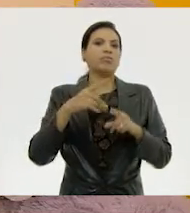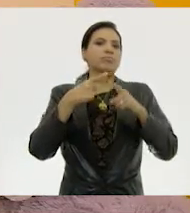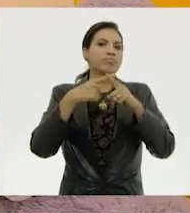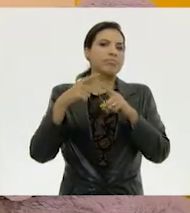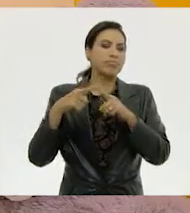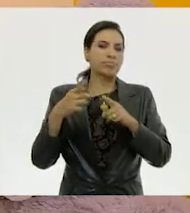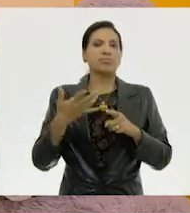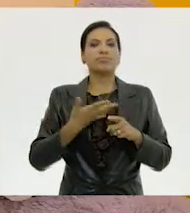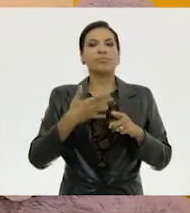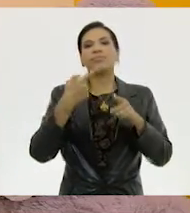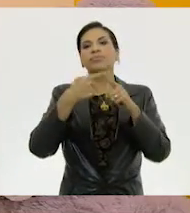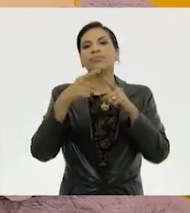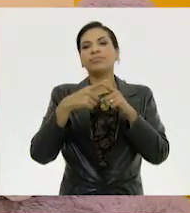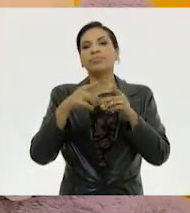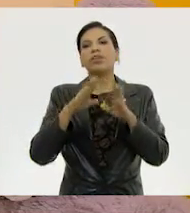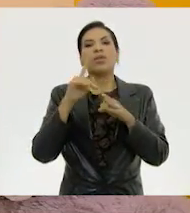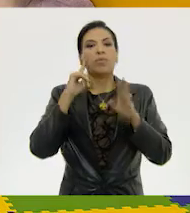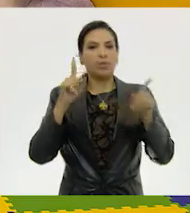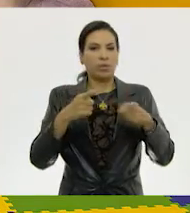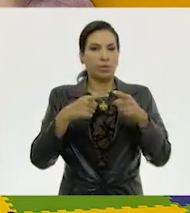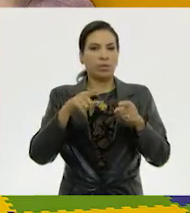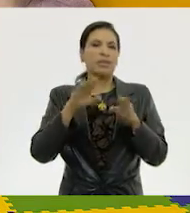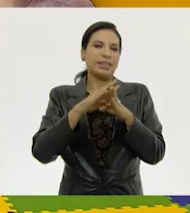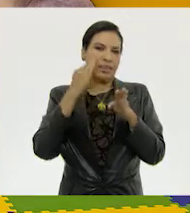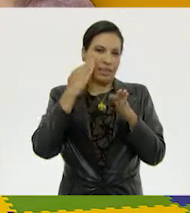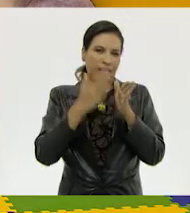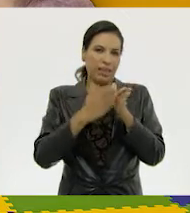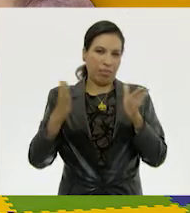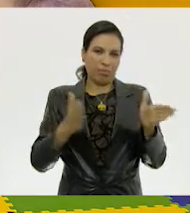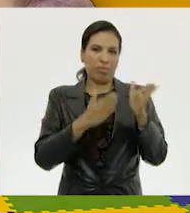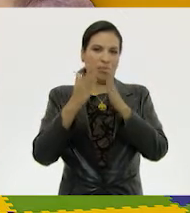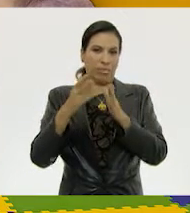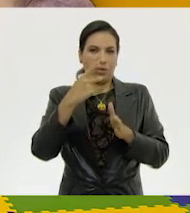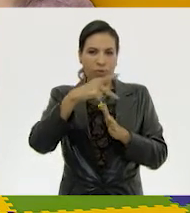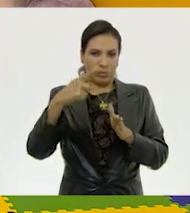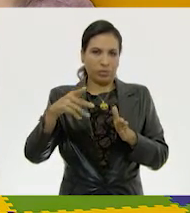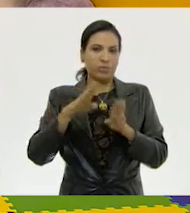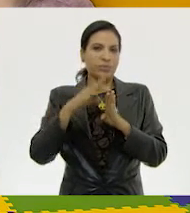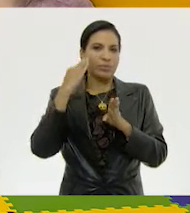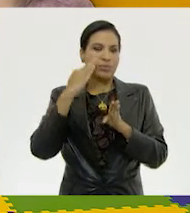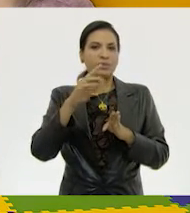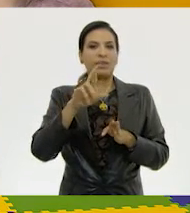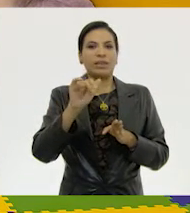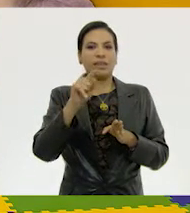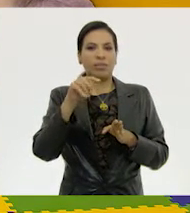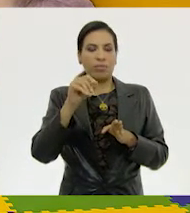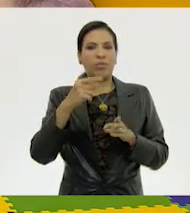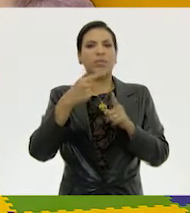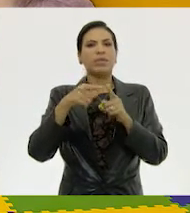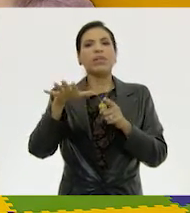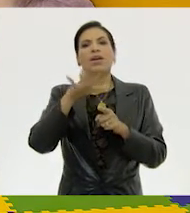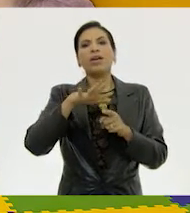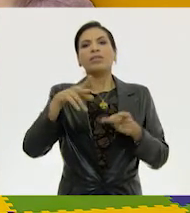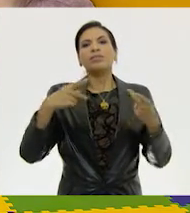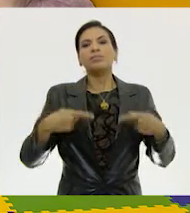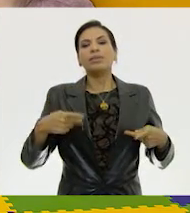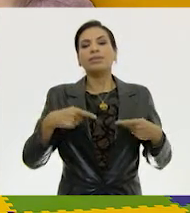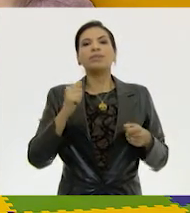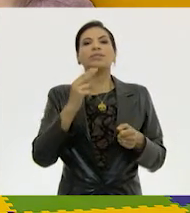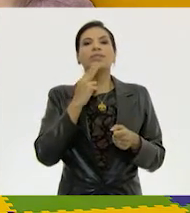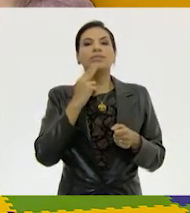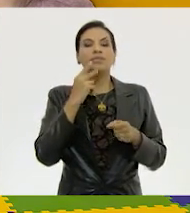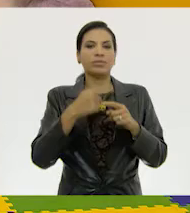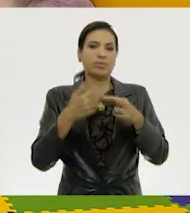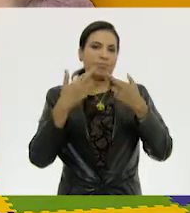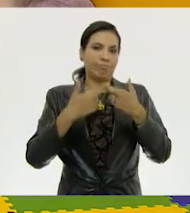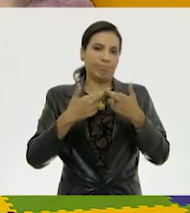distintos y tenemos diferentes ritmos. Estoy completamente de acuerdo. La diferencia entre los individuos es parte de la